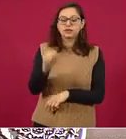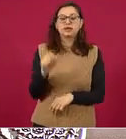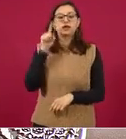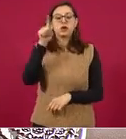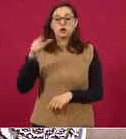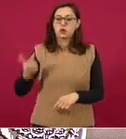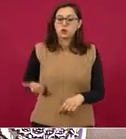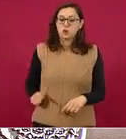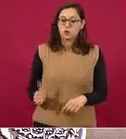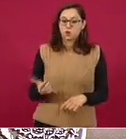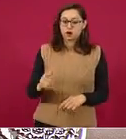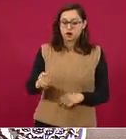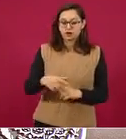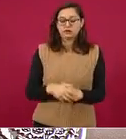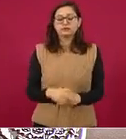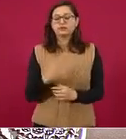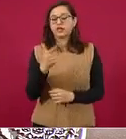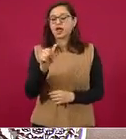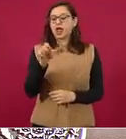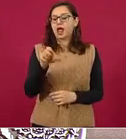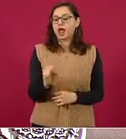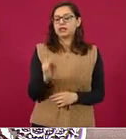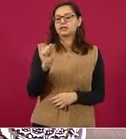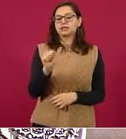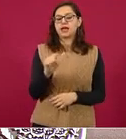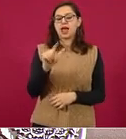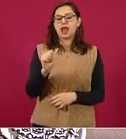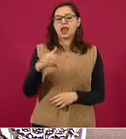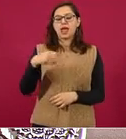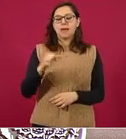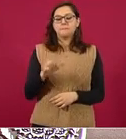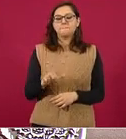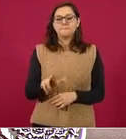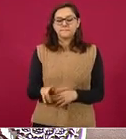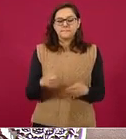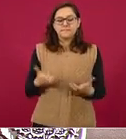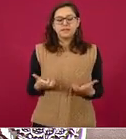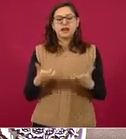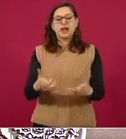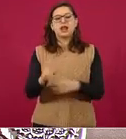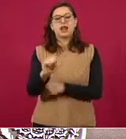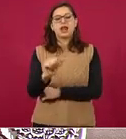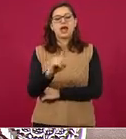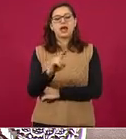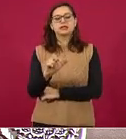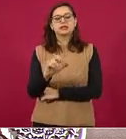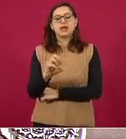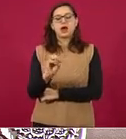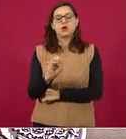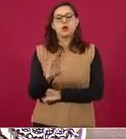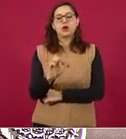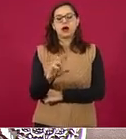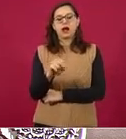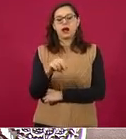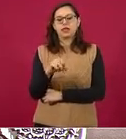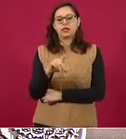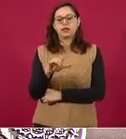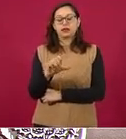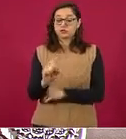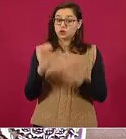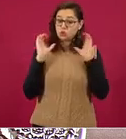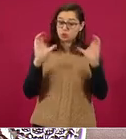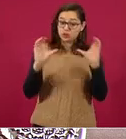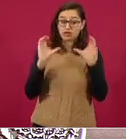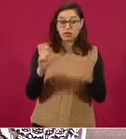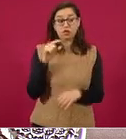Guanajuato, fue Gas Sanamar en Avenida Lázaro Cárdenas. para que por allá los celayenses tengan